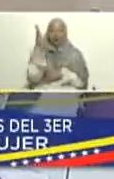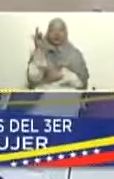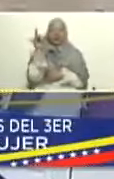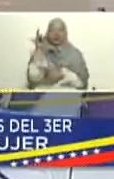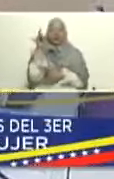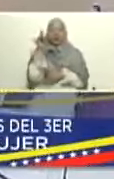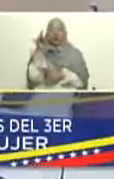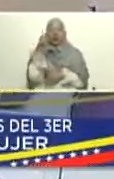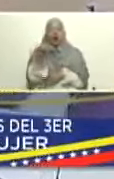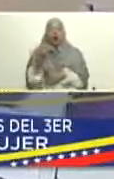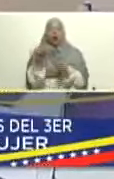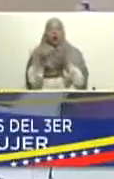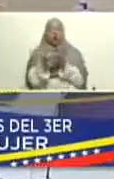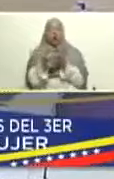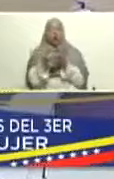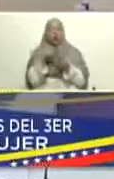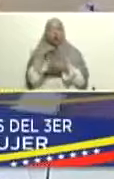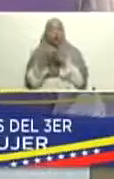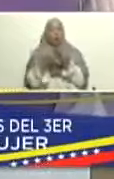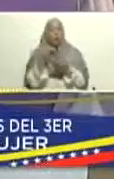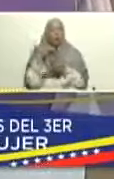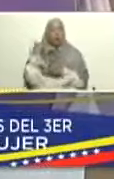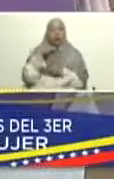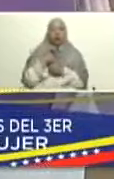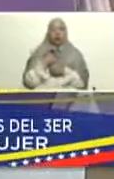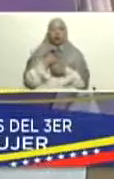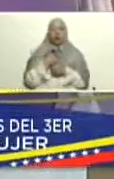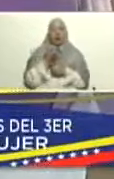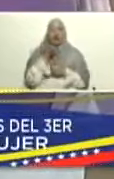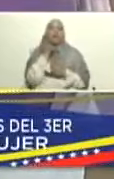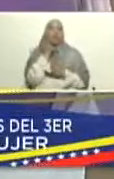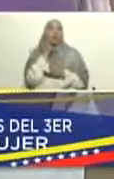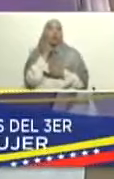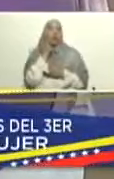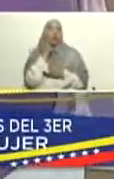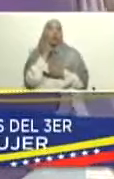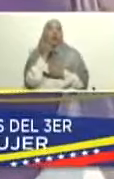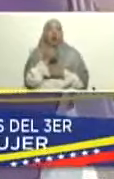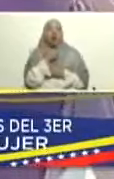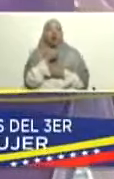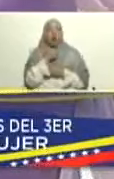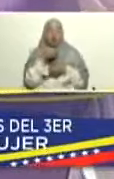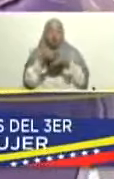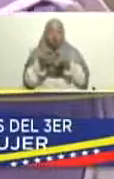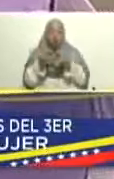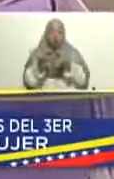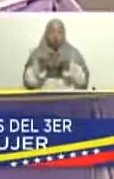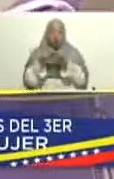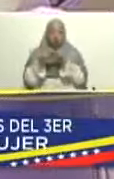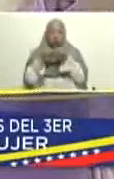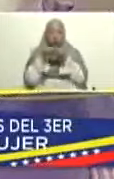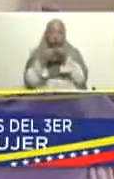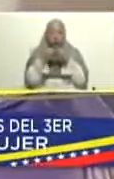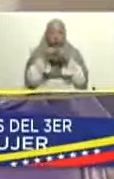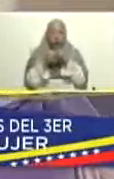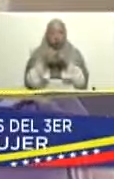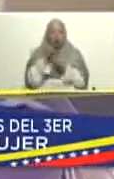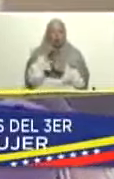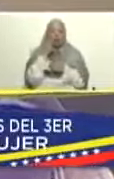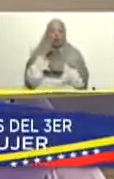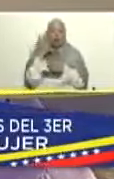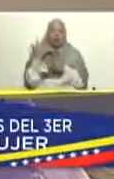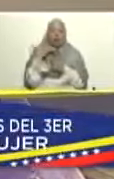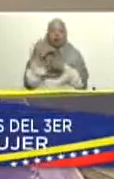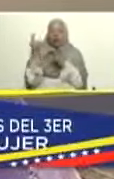¿Y dónde les nació esto de hacer cartera? Bueno, mi mamá siempre ha cosido, bordado a mano. Es tanto que todos estos detalles que